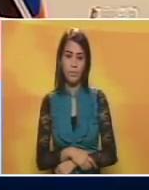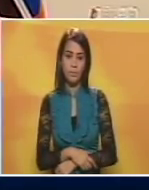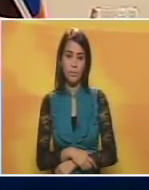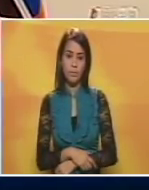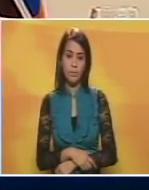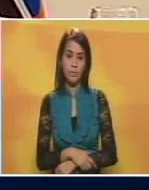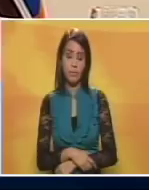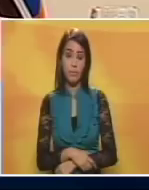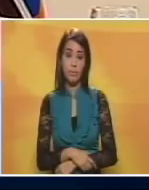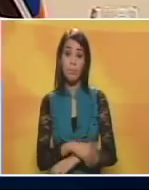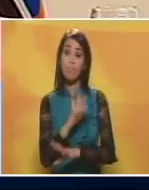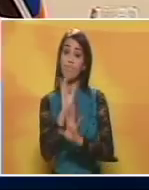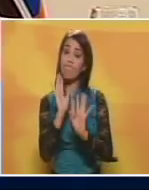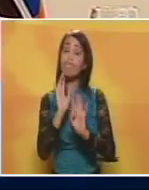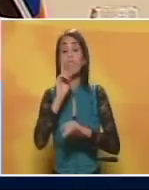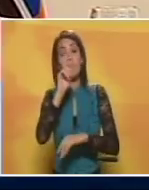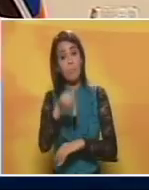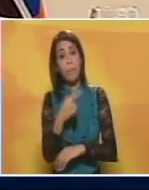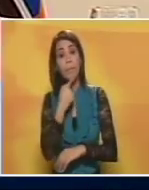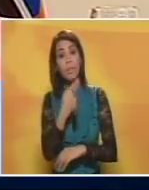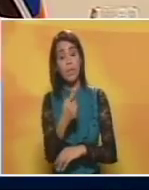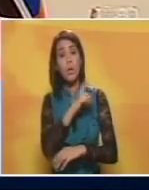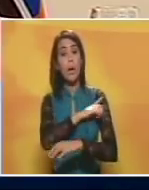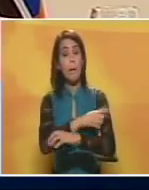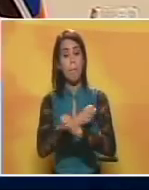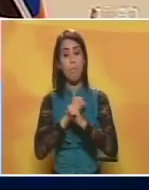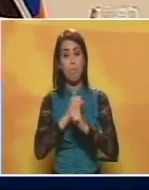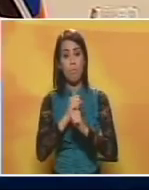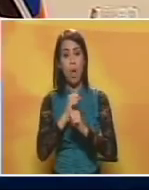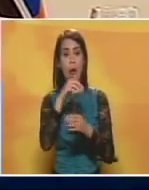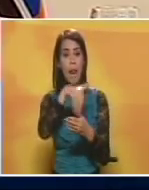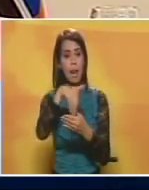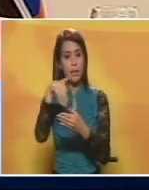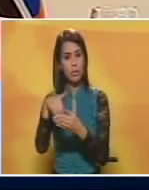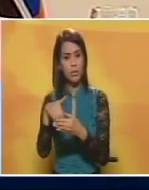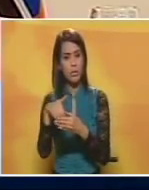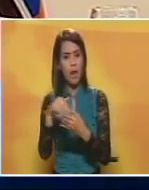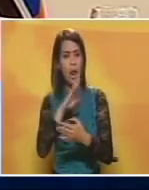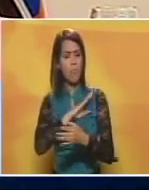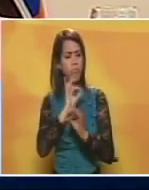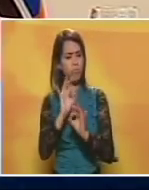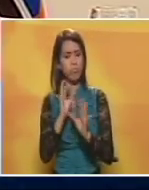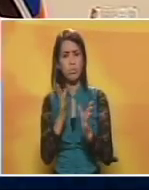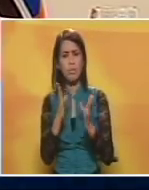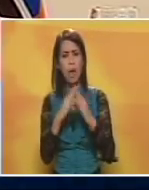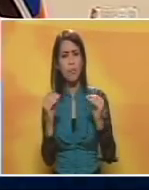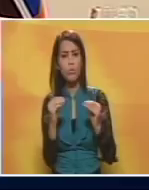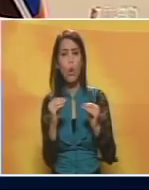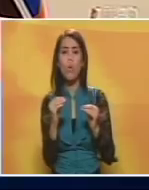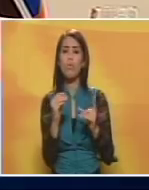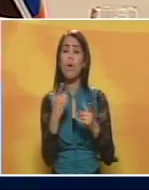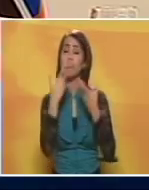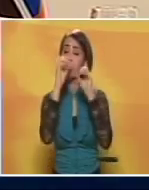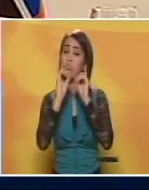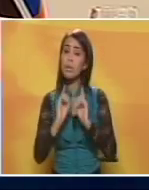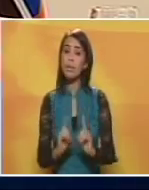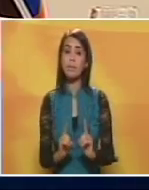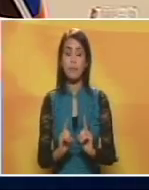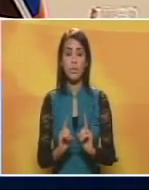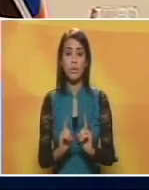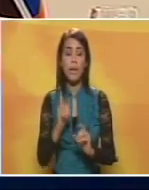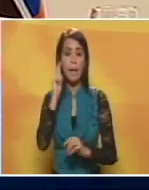Y con eso también digo que el poder electoral es ajeno a todas y cada una de las decisiones